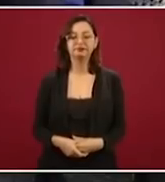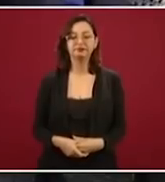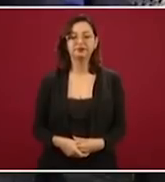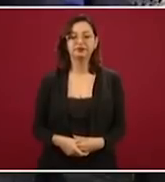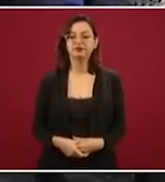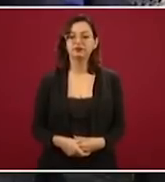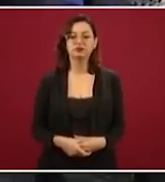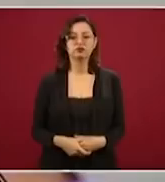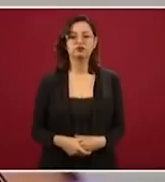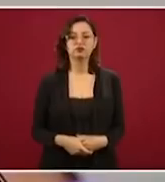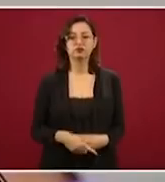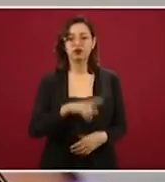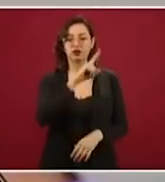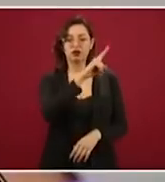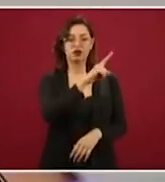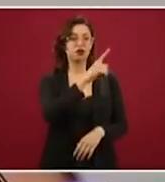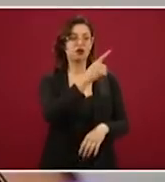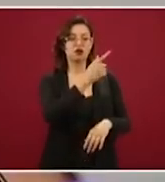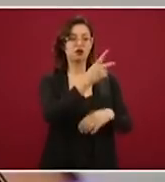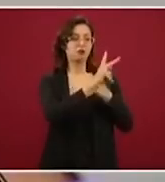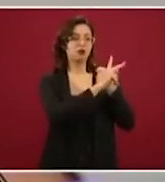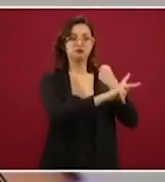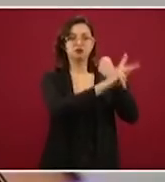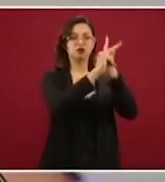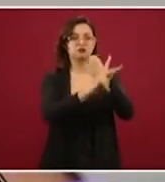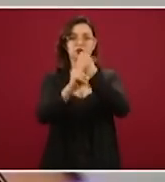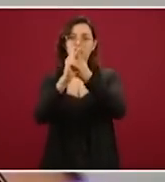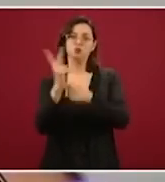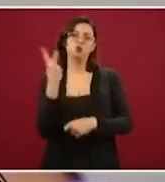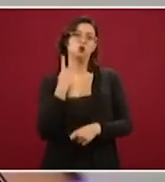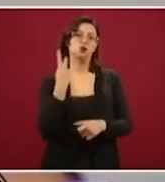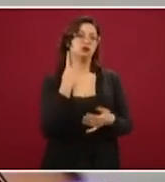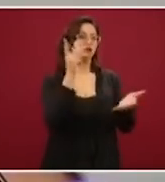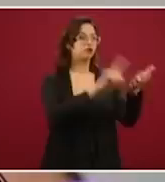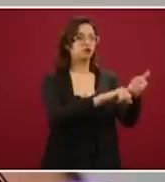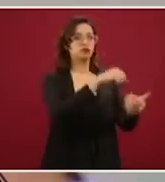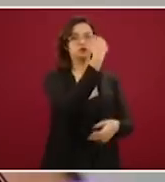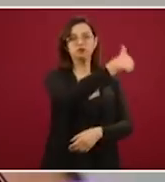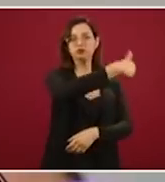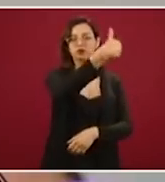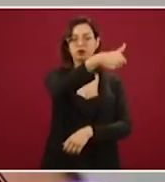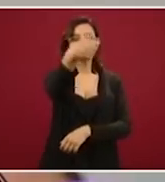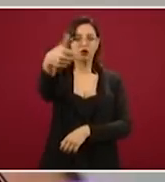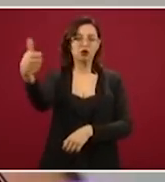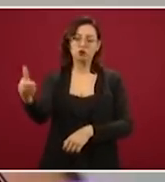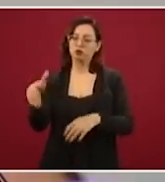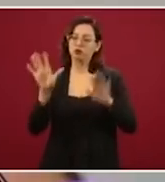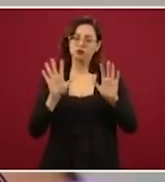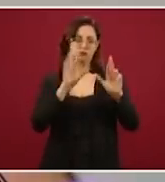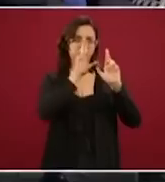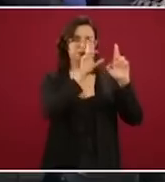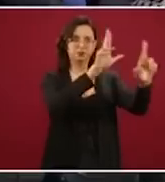la política de cada nación para que nos respeten a